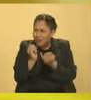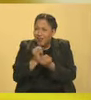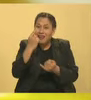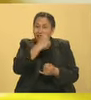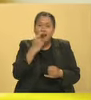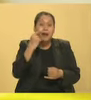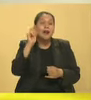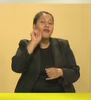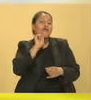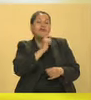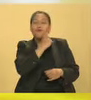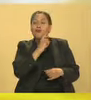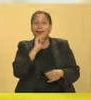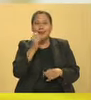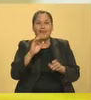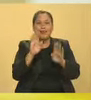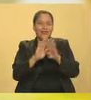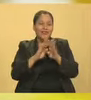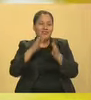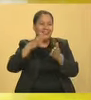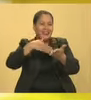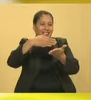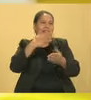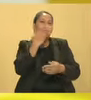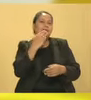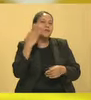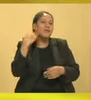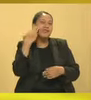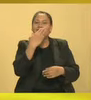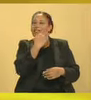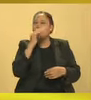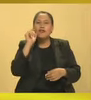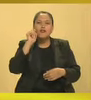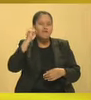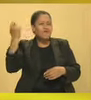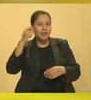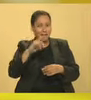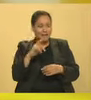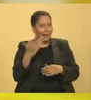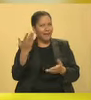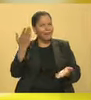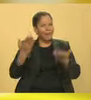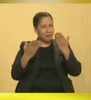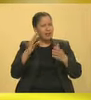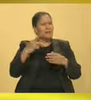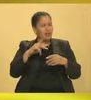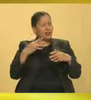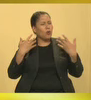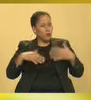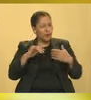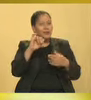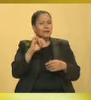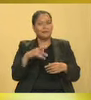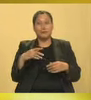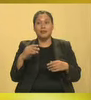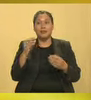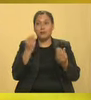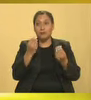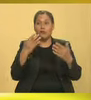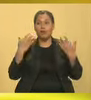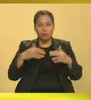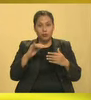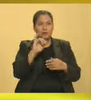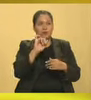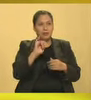rasura, la depende en qué parte es el dolor, pero bueno, sí es molesto. No, es molesto, es dolorosito,